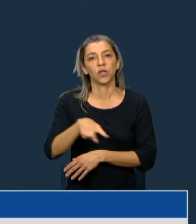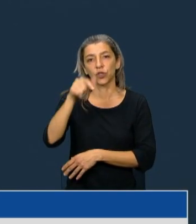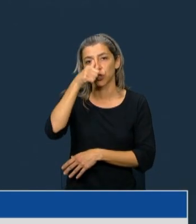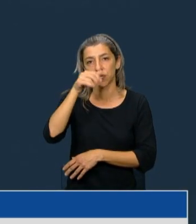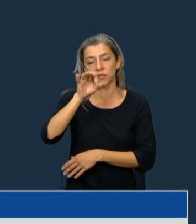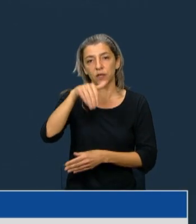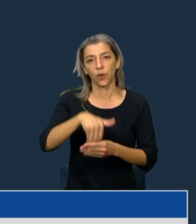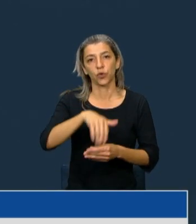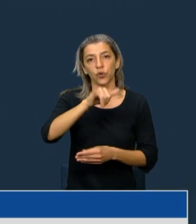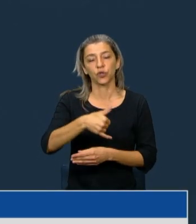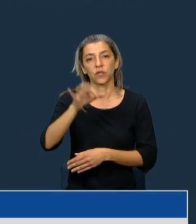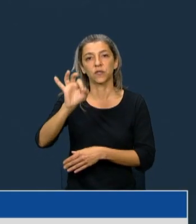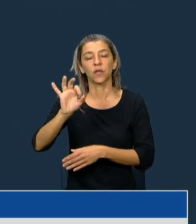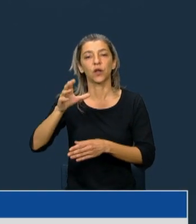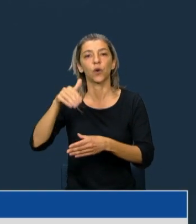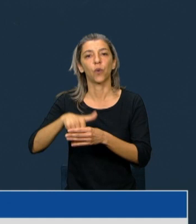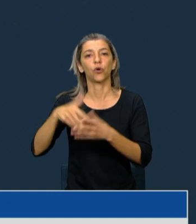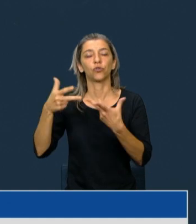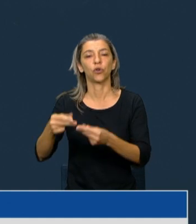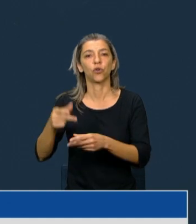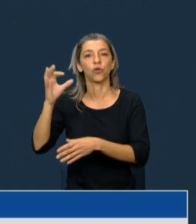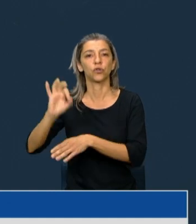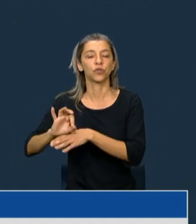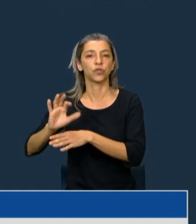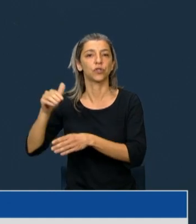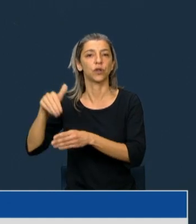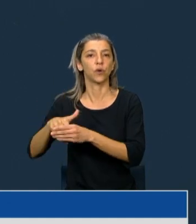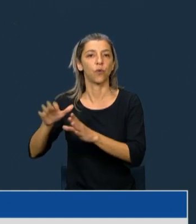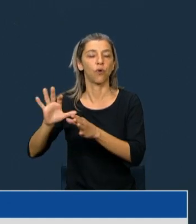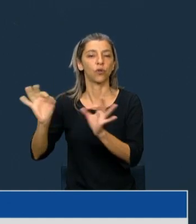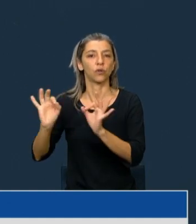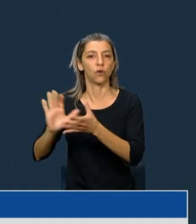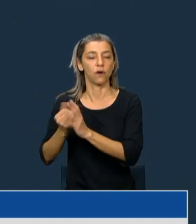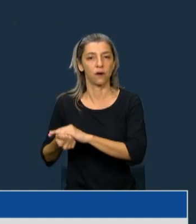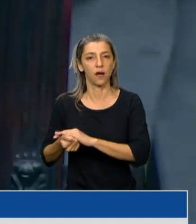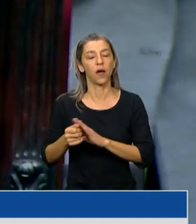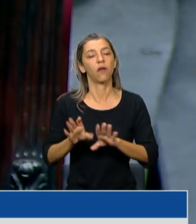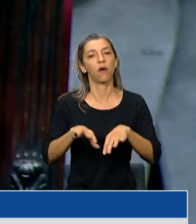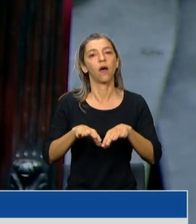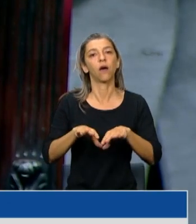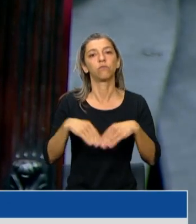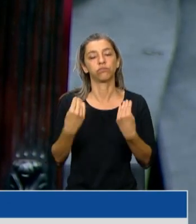160 afirmativos, 0 negativos, 0 las abstenciones. Resulta